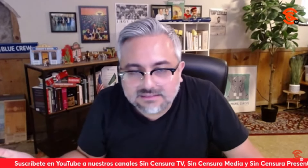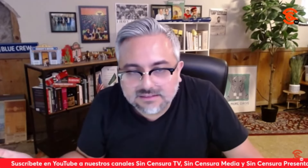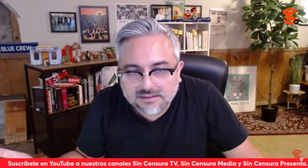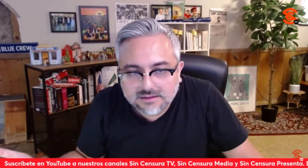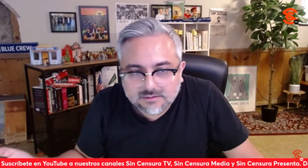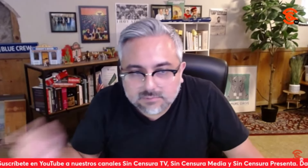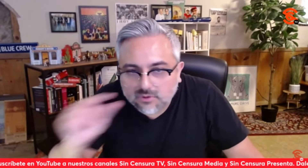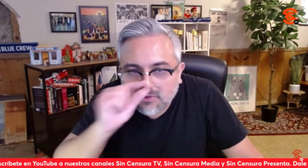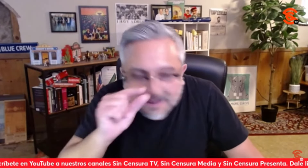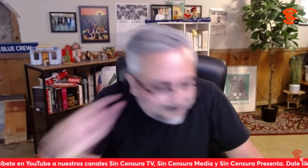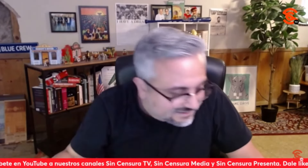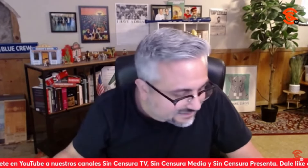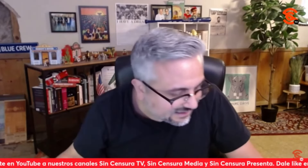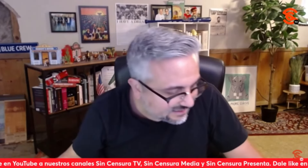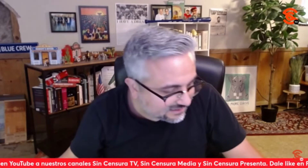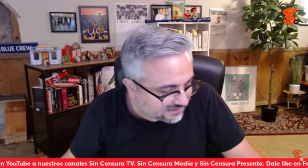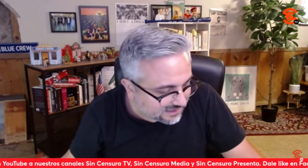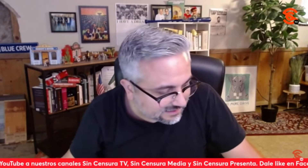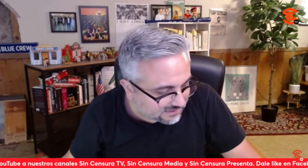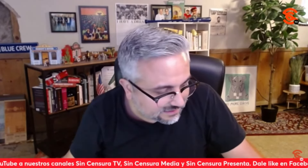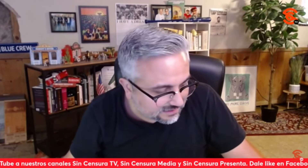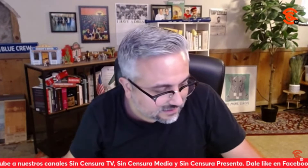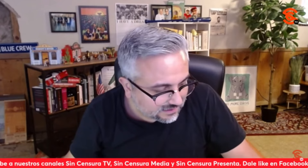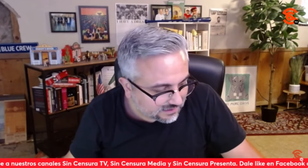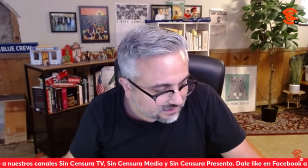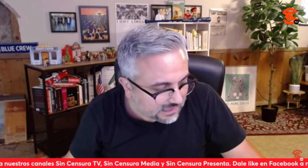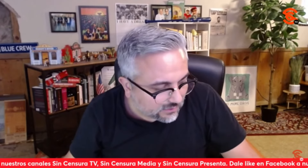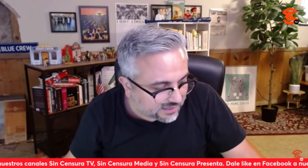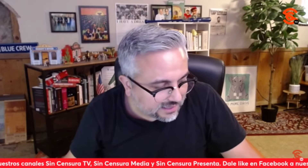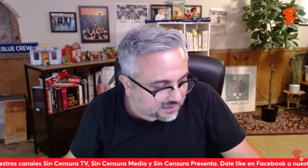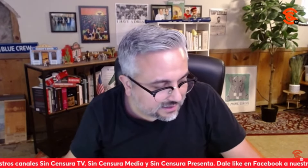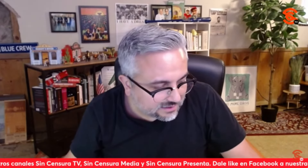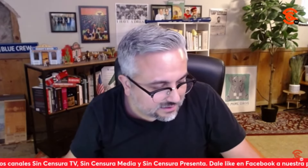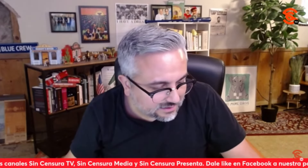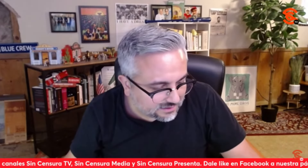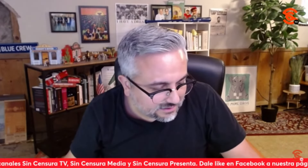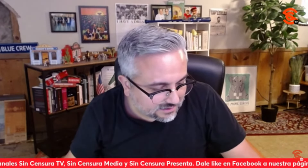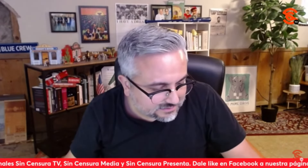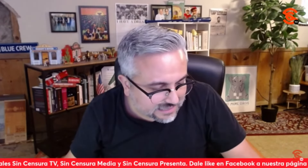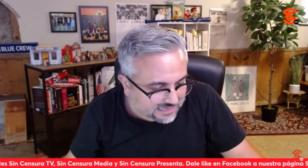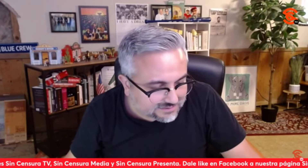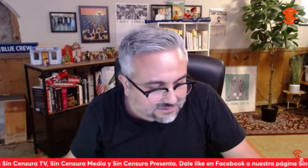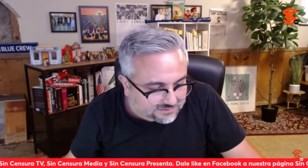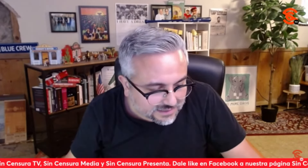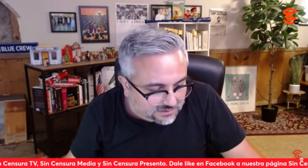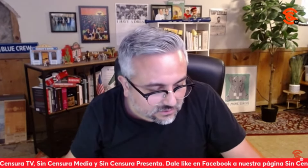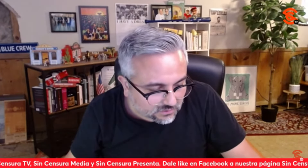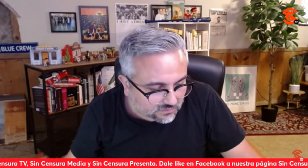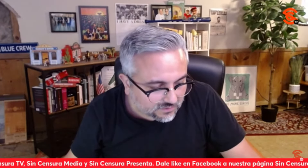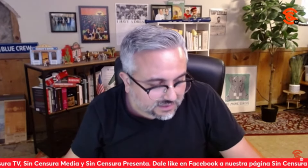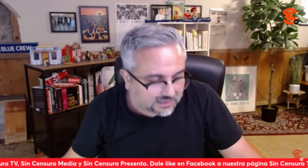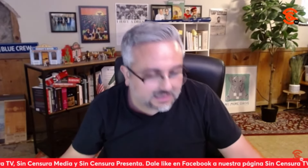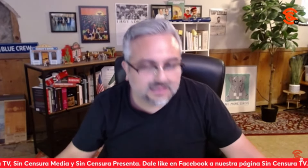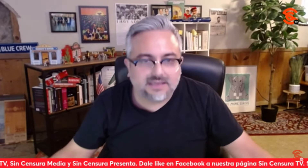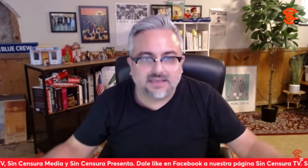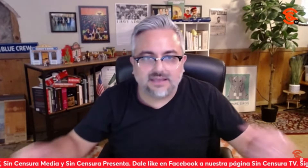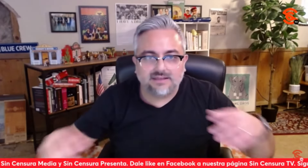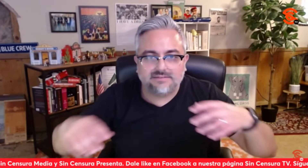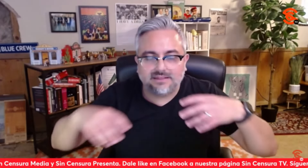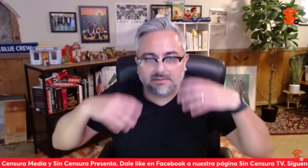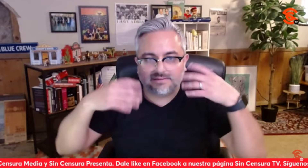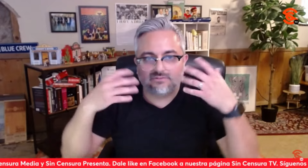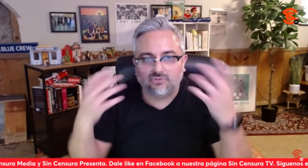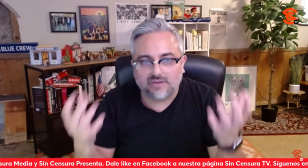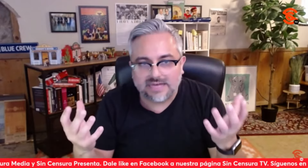dignidad, pero ni una pizca de dignidad. Y ahora está insistiendo en que